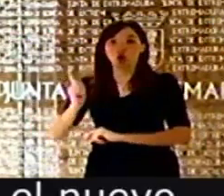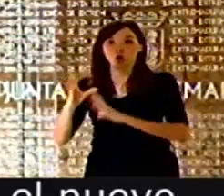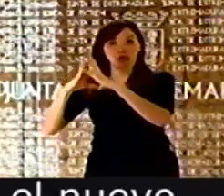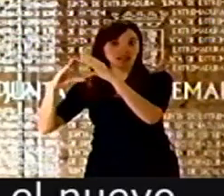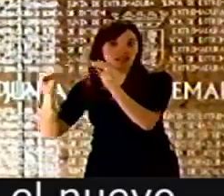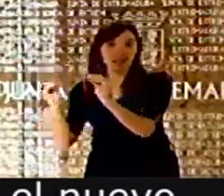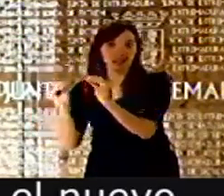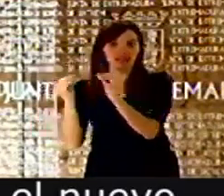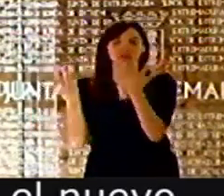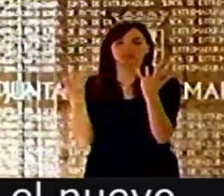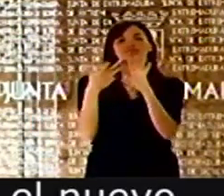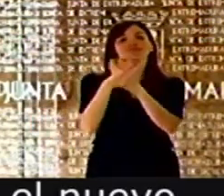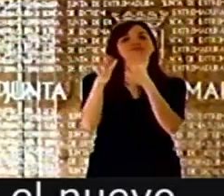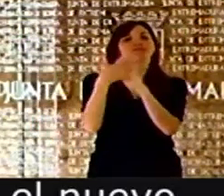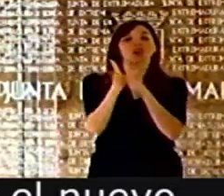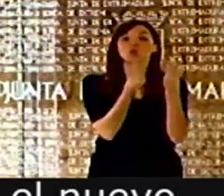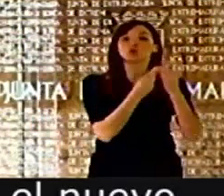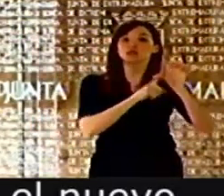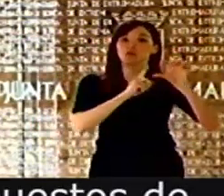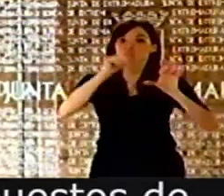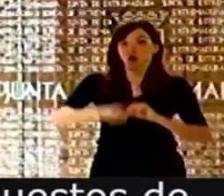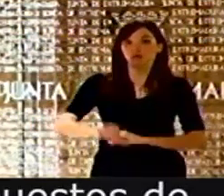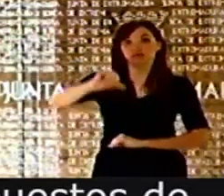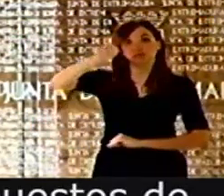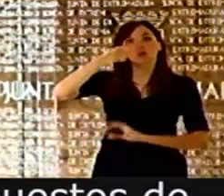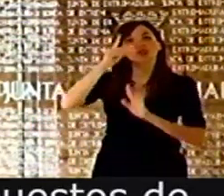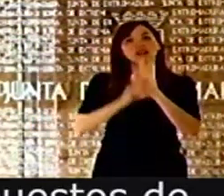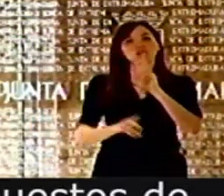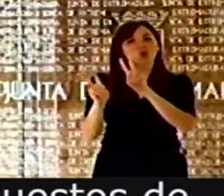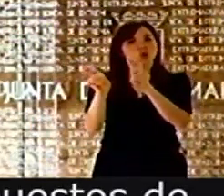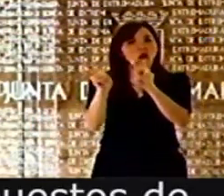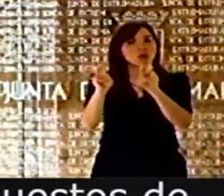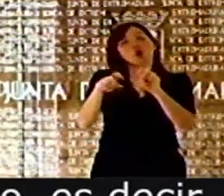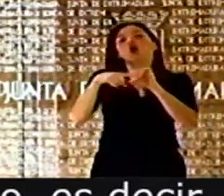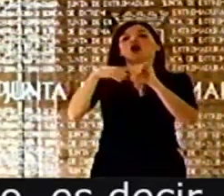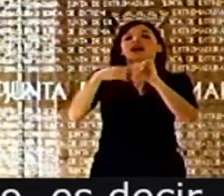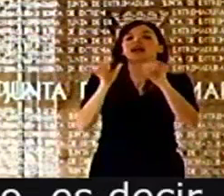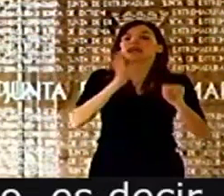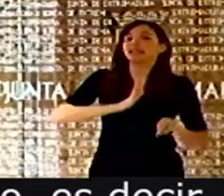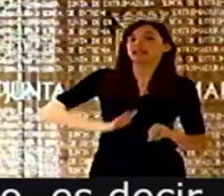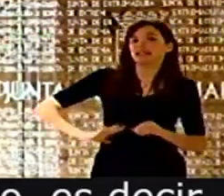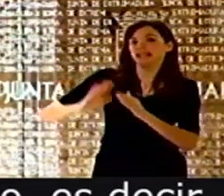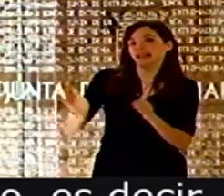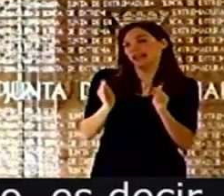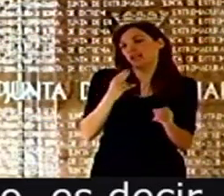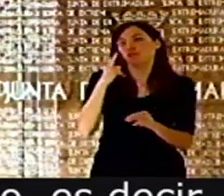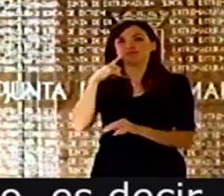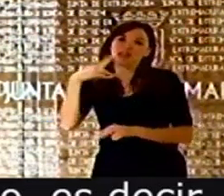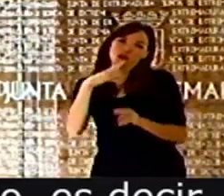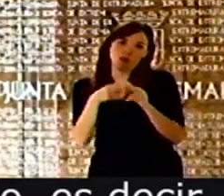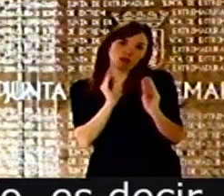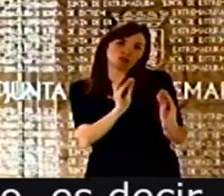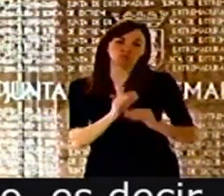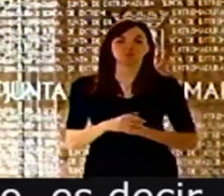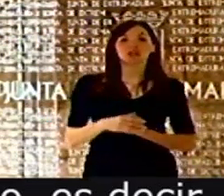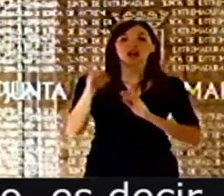para explicarles que la Junta de Extremadura ha aprobado hoy un nuevo decreto de interinos, que es como comúnmente lo conocemos. El